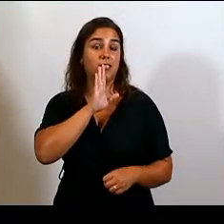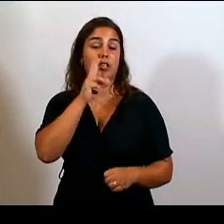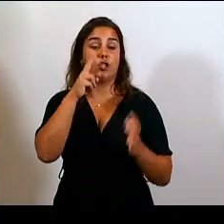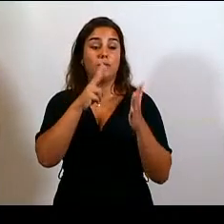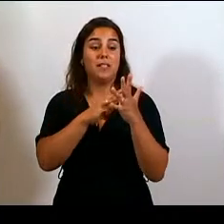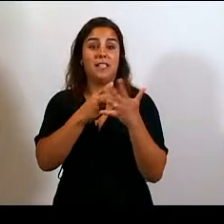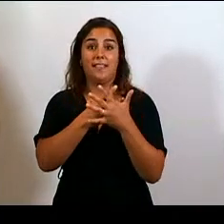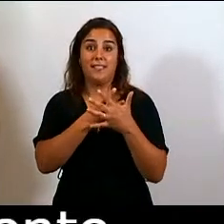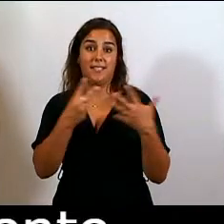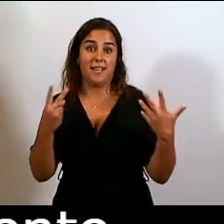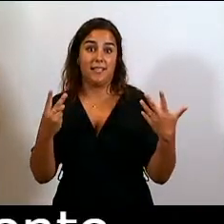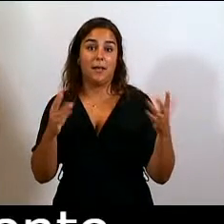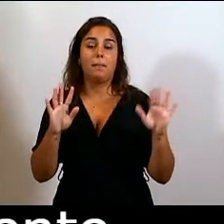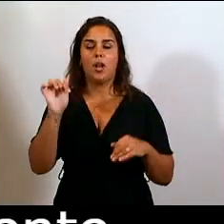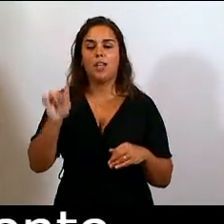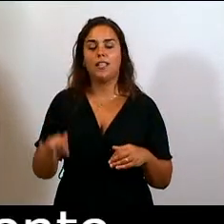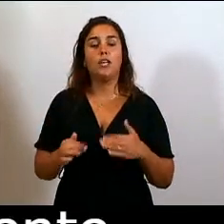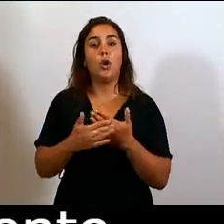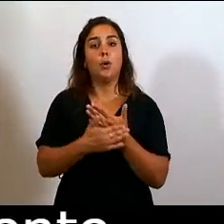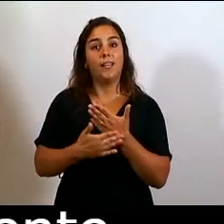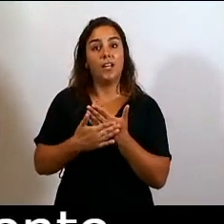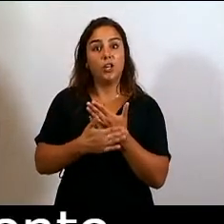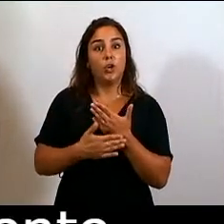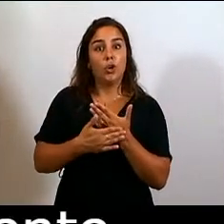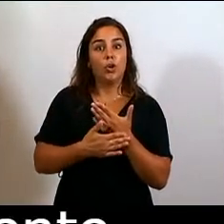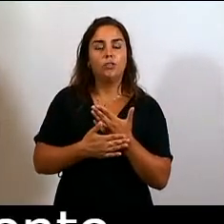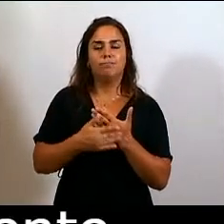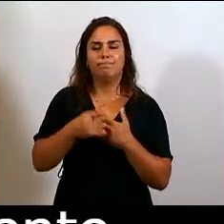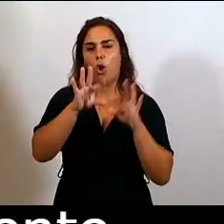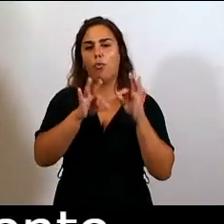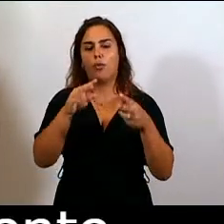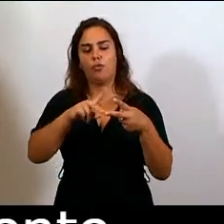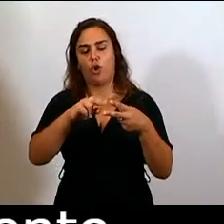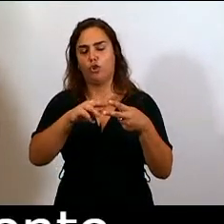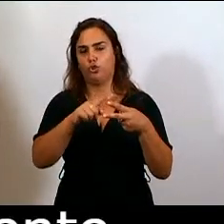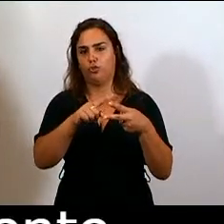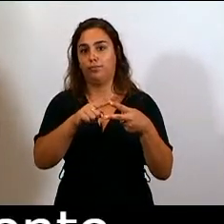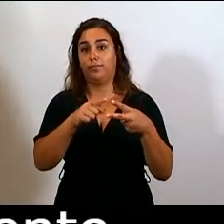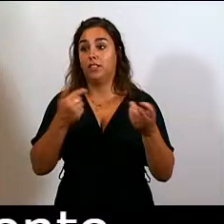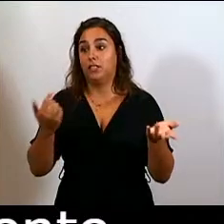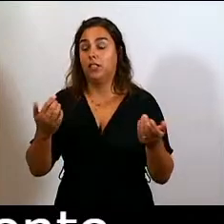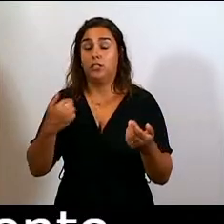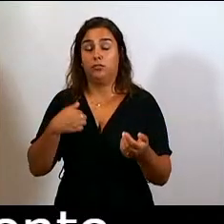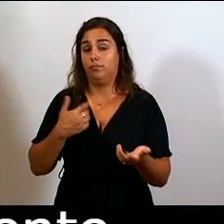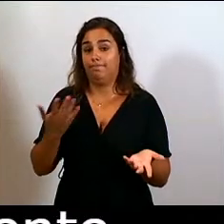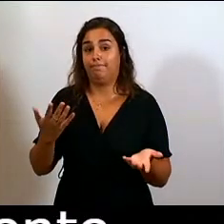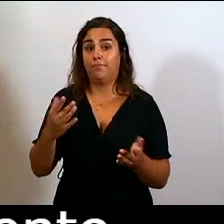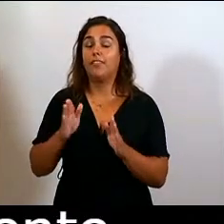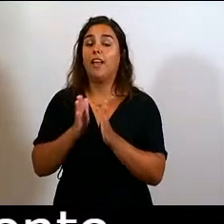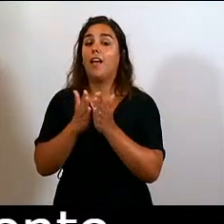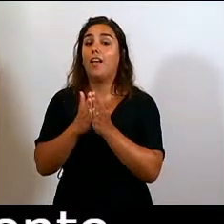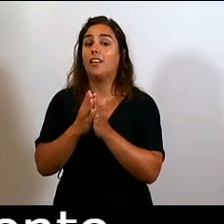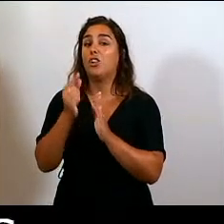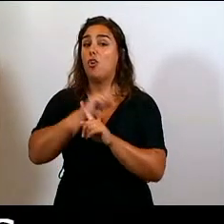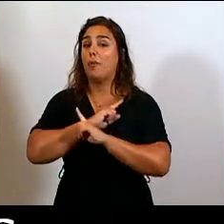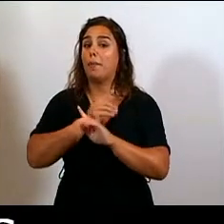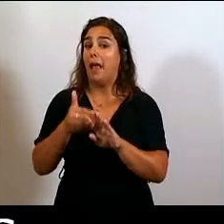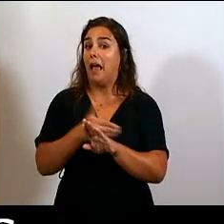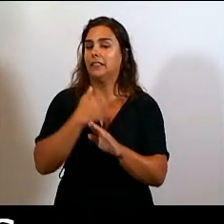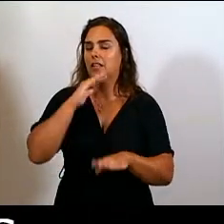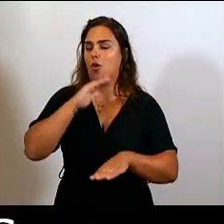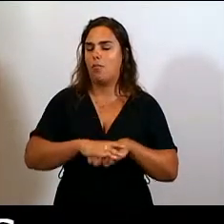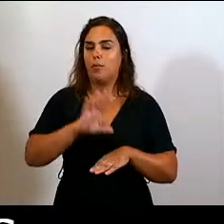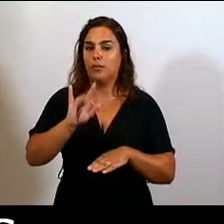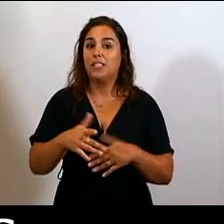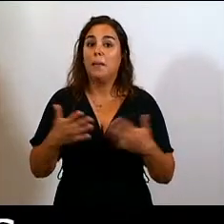2017 y aquí el Gobierno tenía dos opciones. Repito, cumplimos con la presentación del pliego antes de noviembre, pero dado